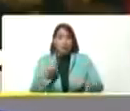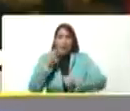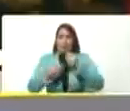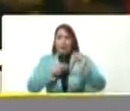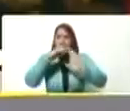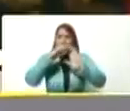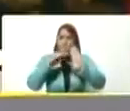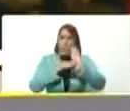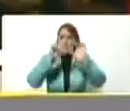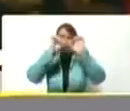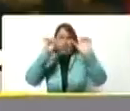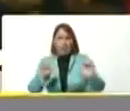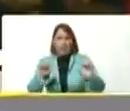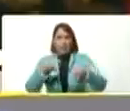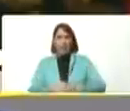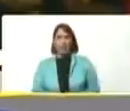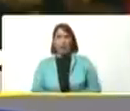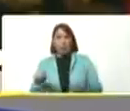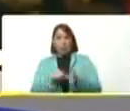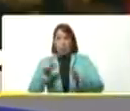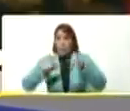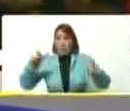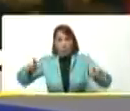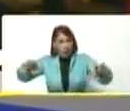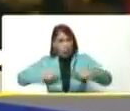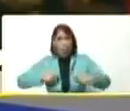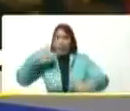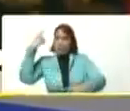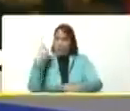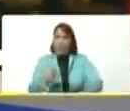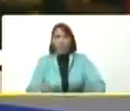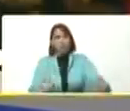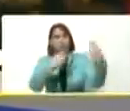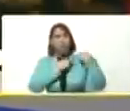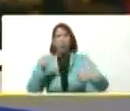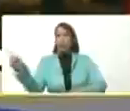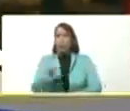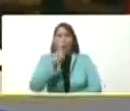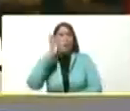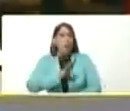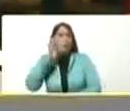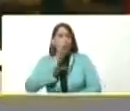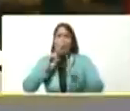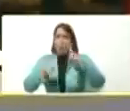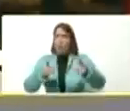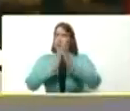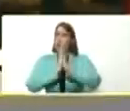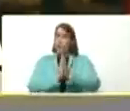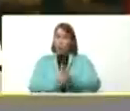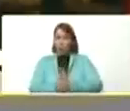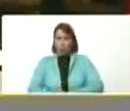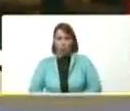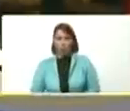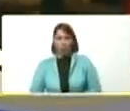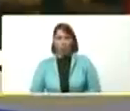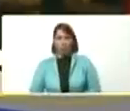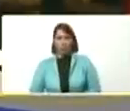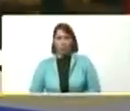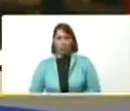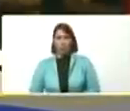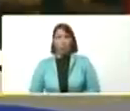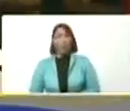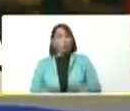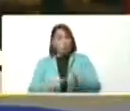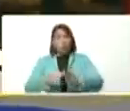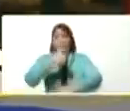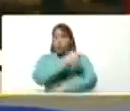sistema donde la gente asuma su responsabilidad y no ensucie las vías públicas, y donde la